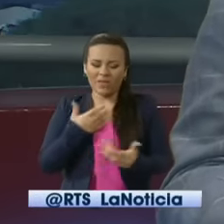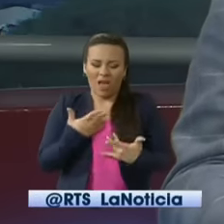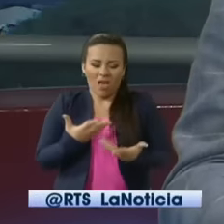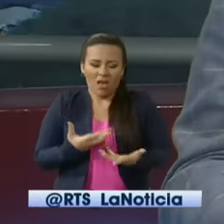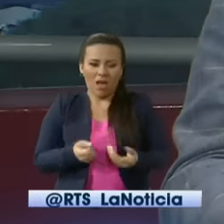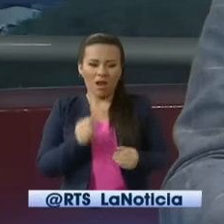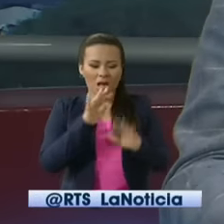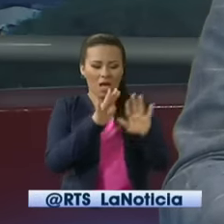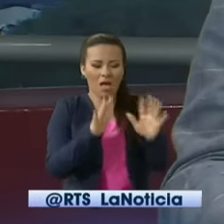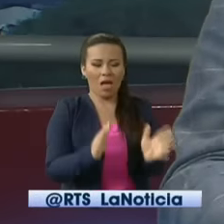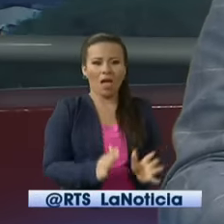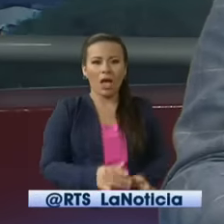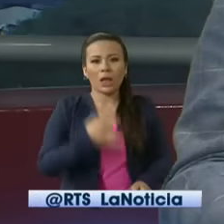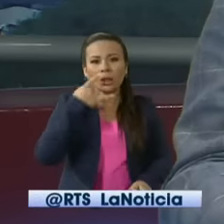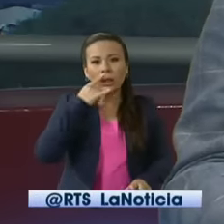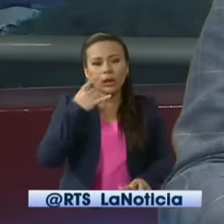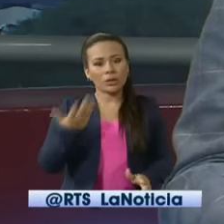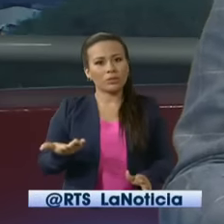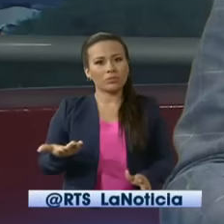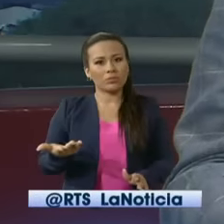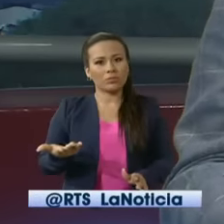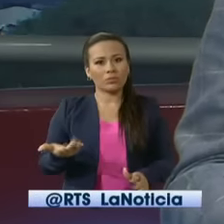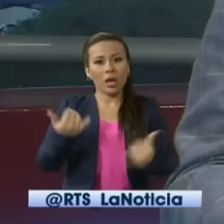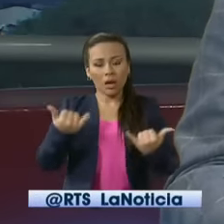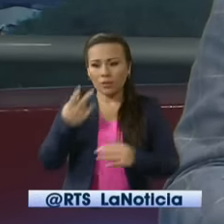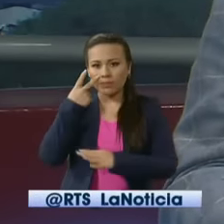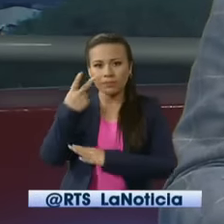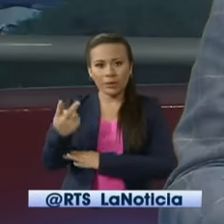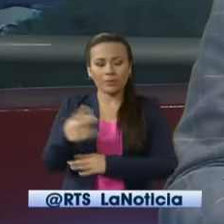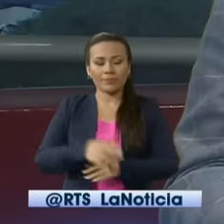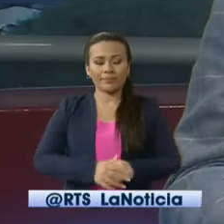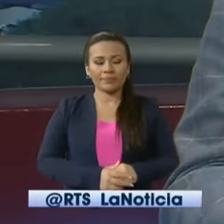ahora hacia el menor. Veamos.